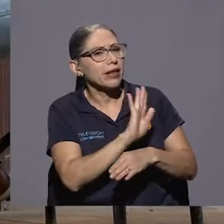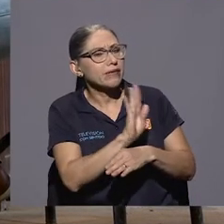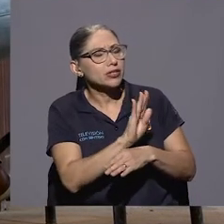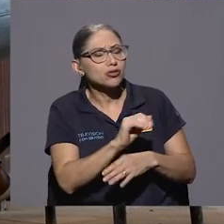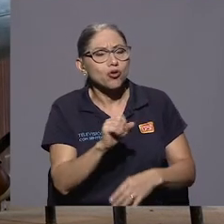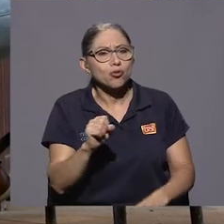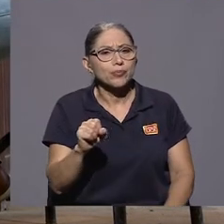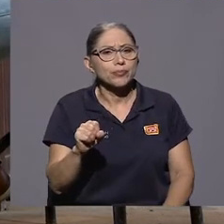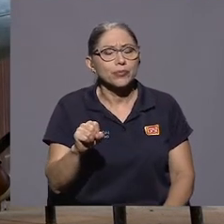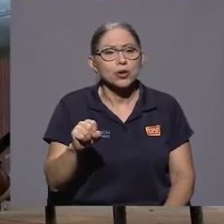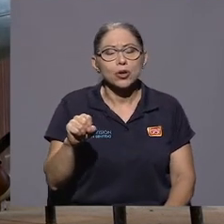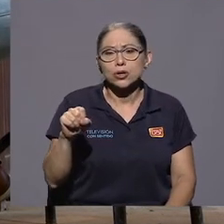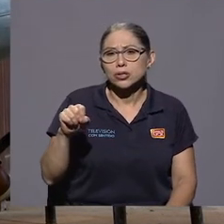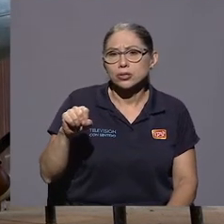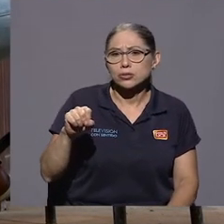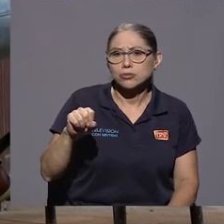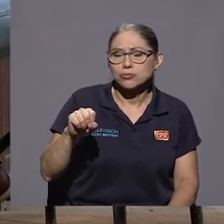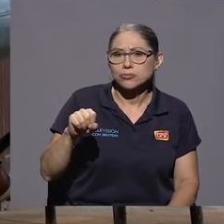Sí,